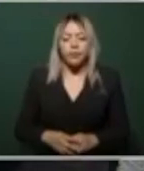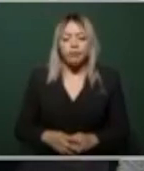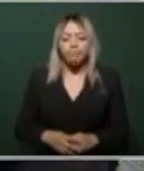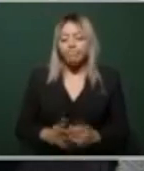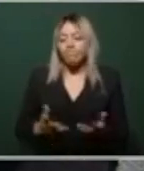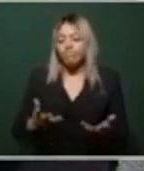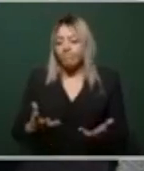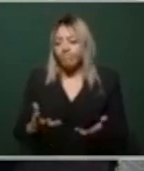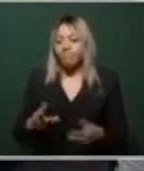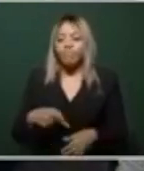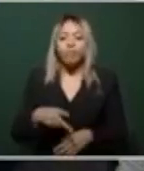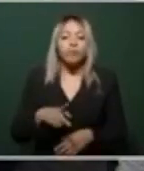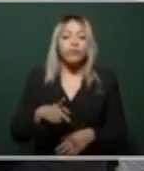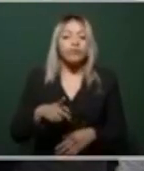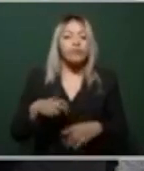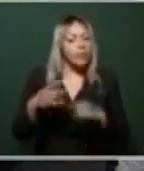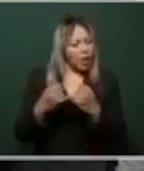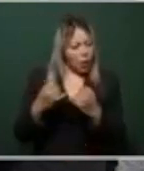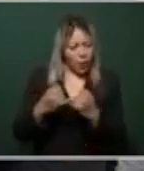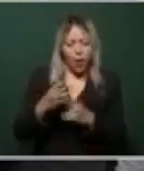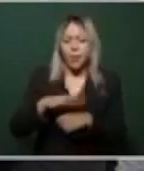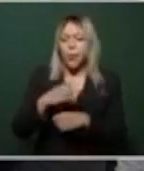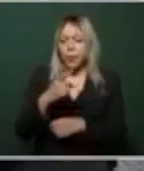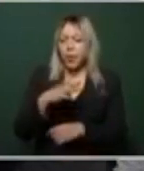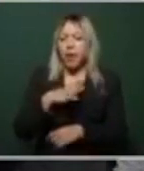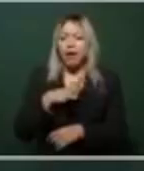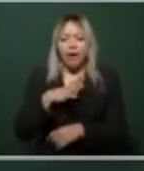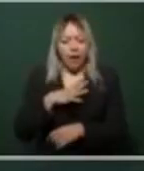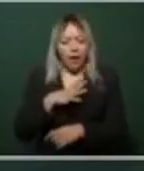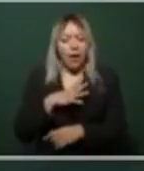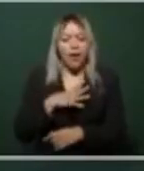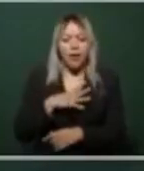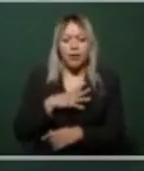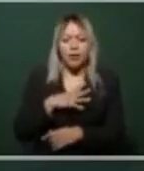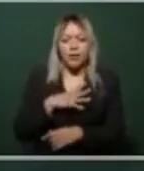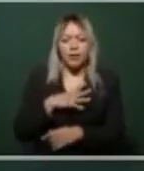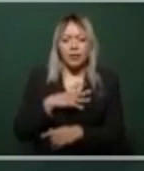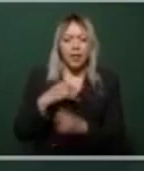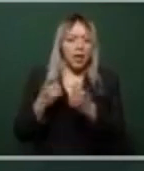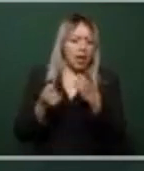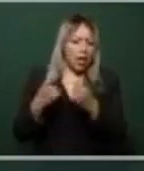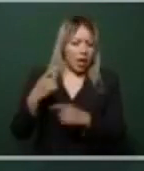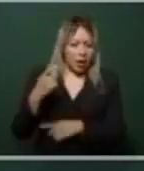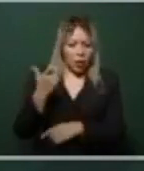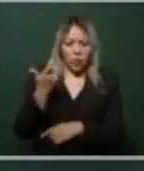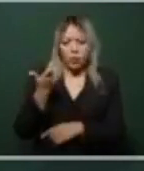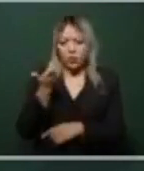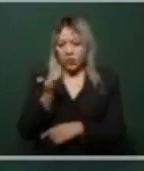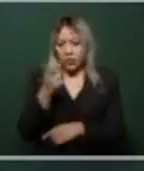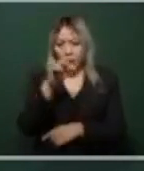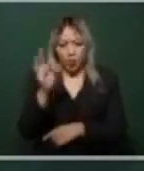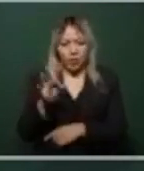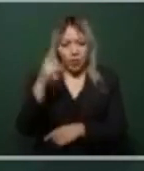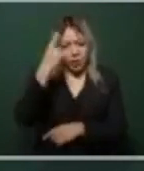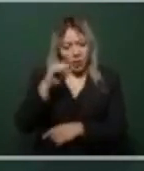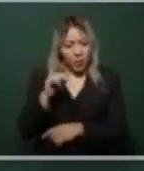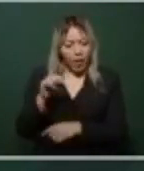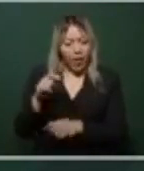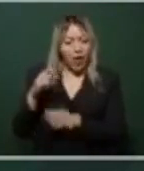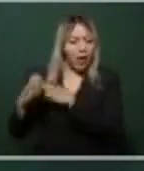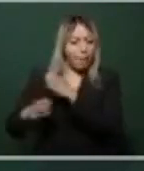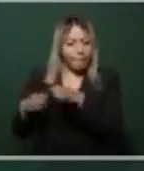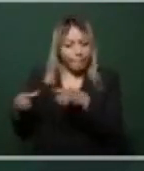Que también, porque hay un porcentaje para sector privado,